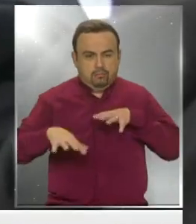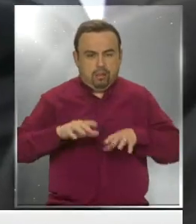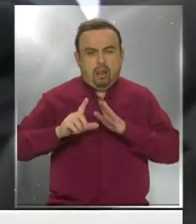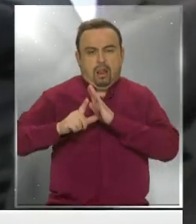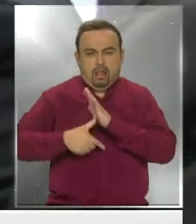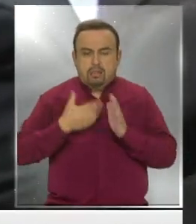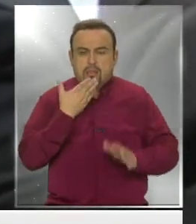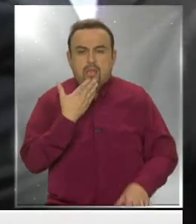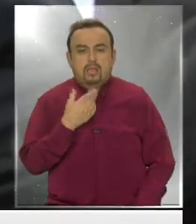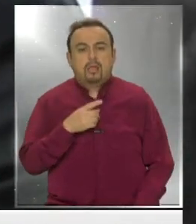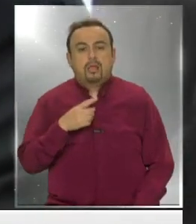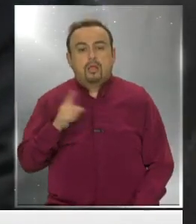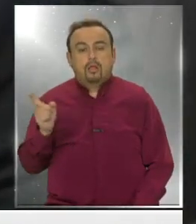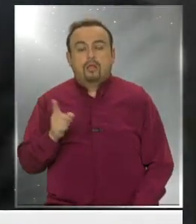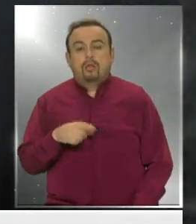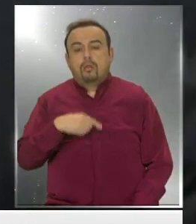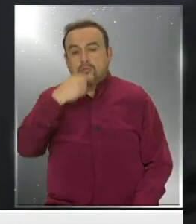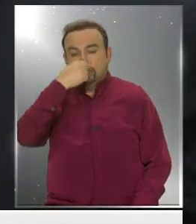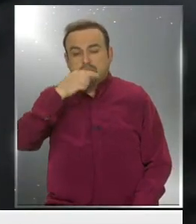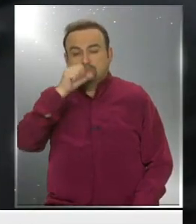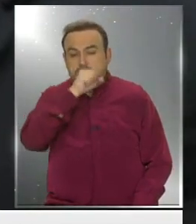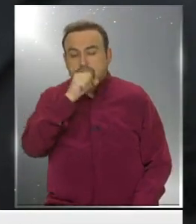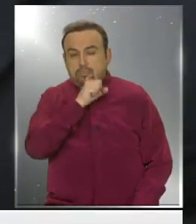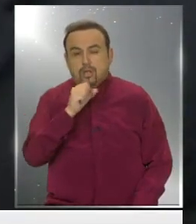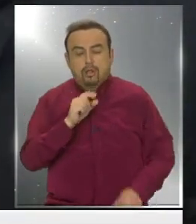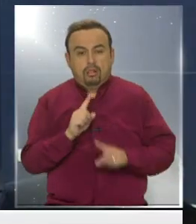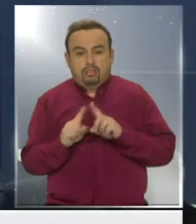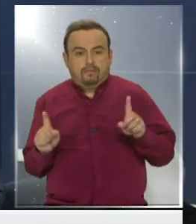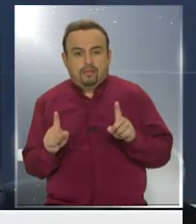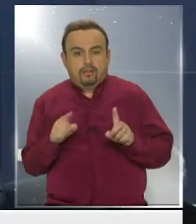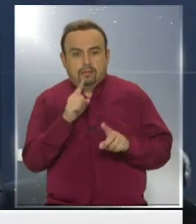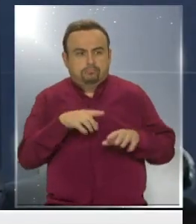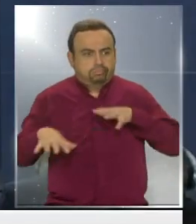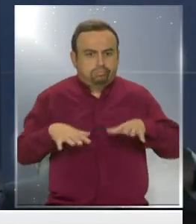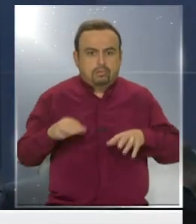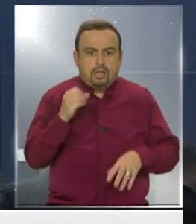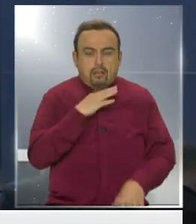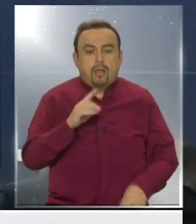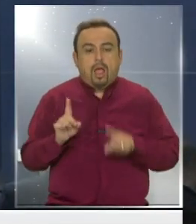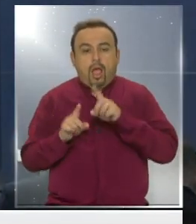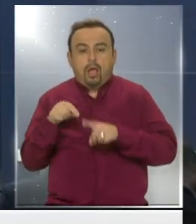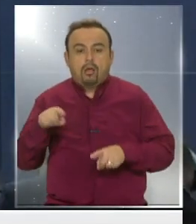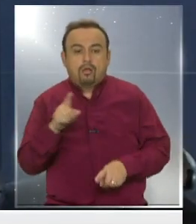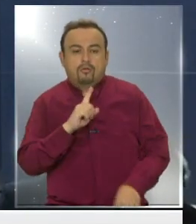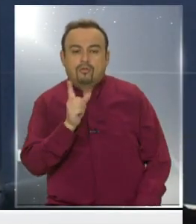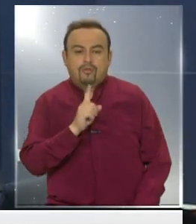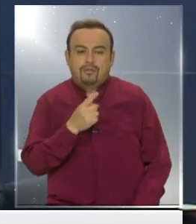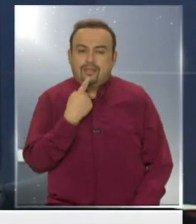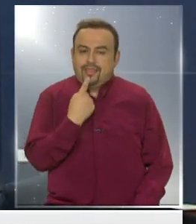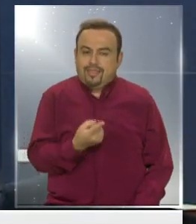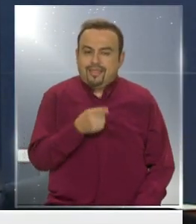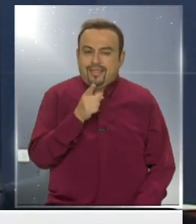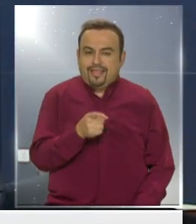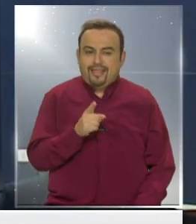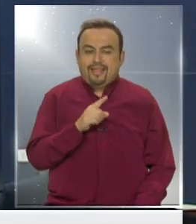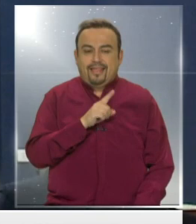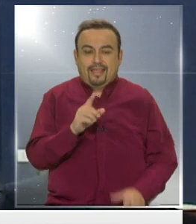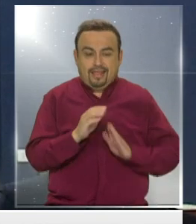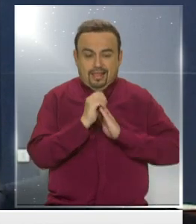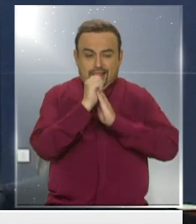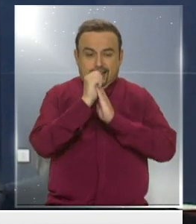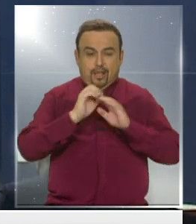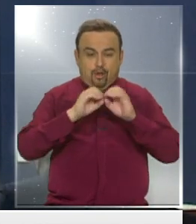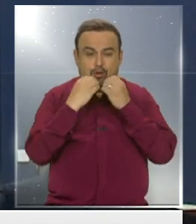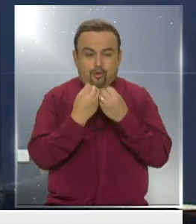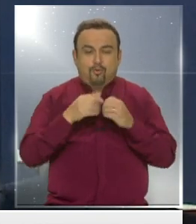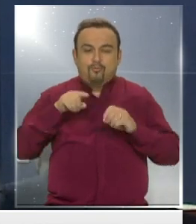lenta, mientras que con la gripe porcina fue todo lo contrario, aunque para muchos no es coincidencia que su llegada a liderar la